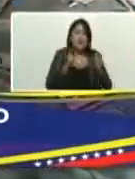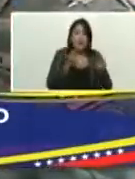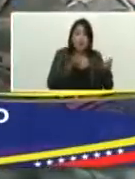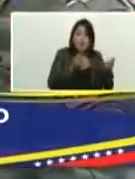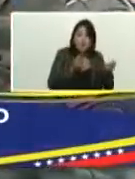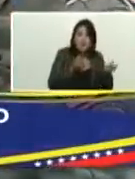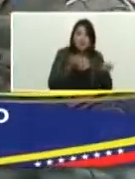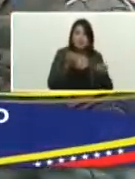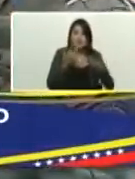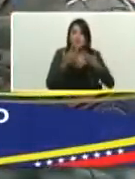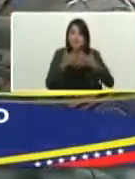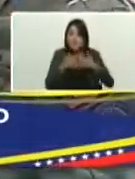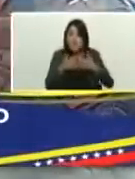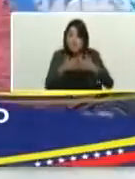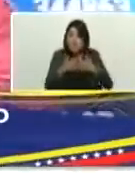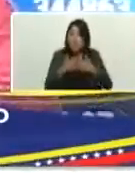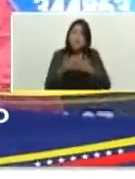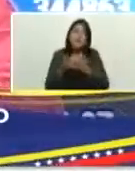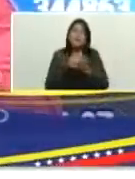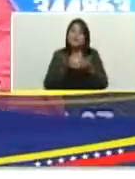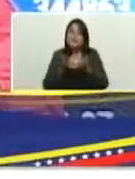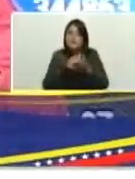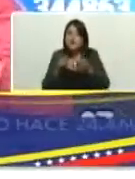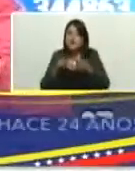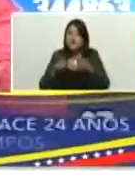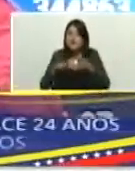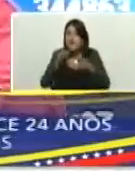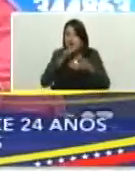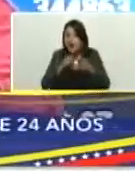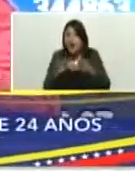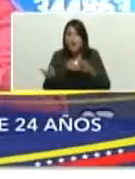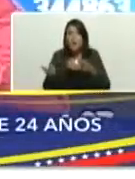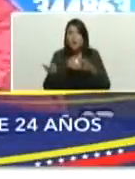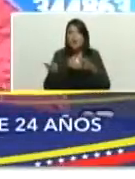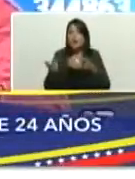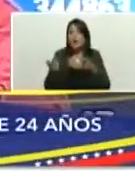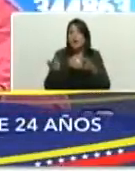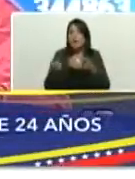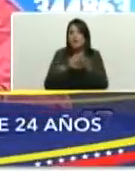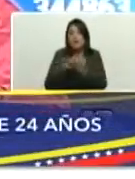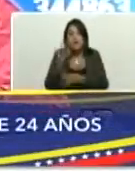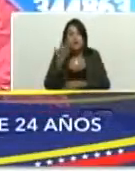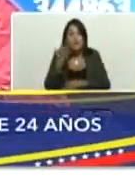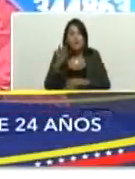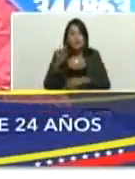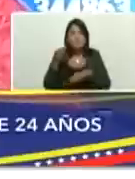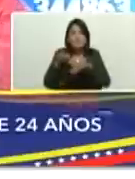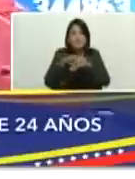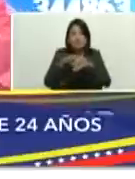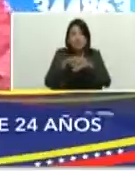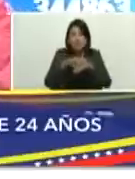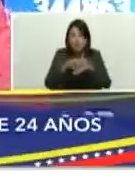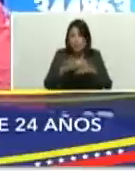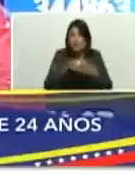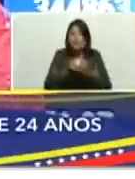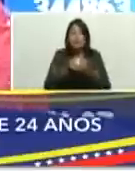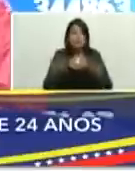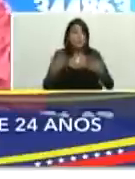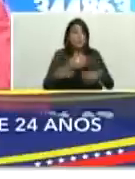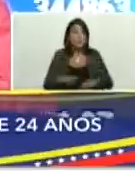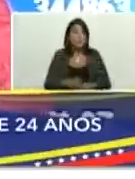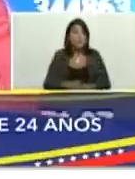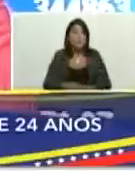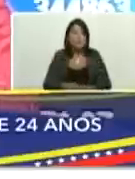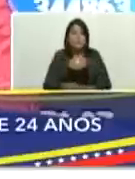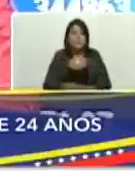industrias fundamentales, de los servicios fundamentales, la fundación de las misiones, grandes misiones, y demostrar en la práctica